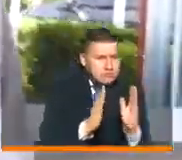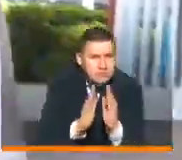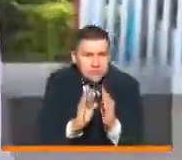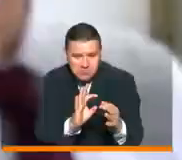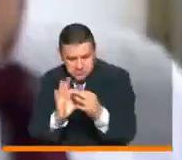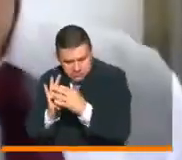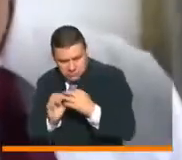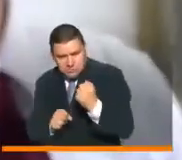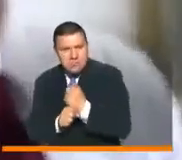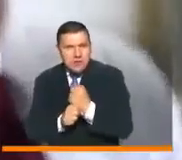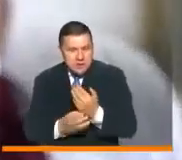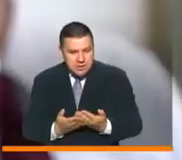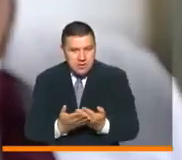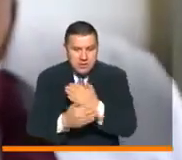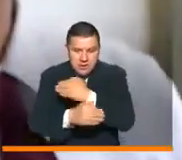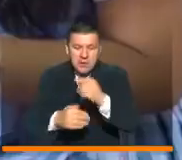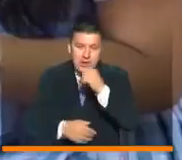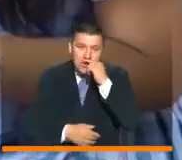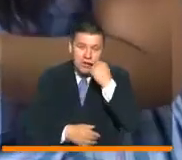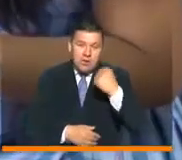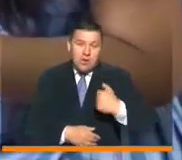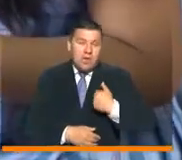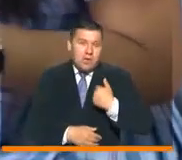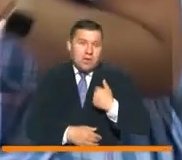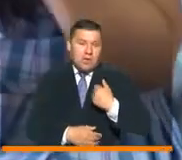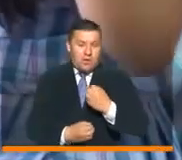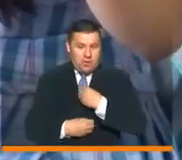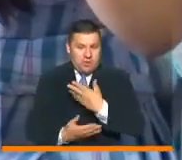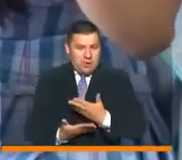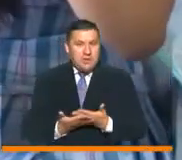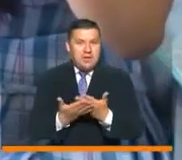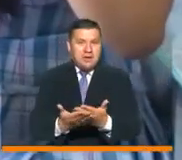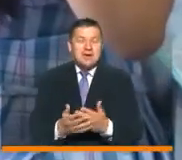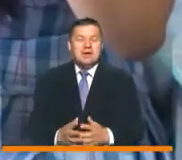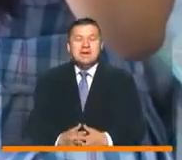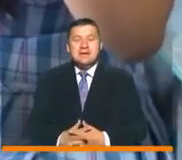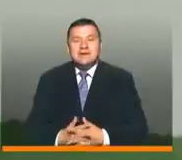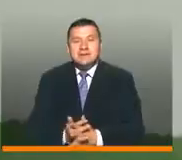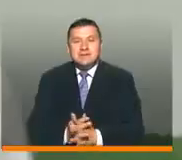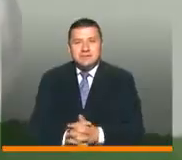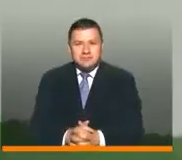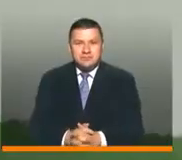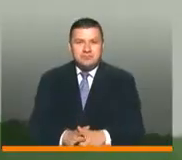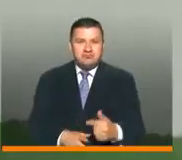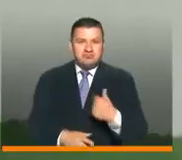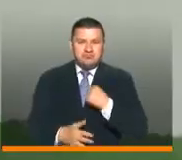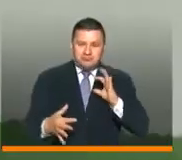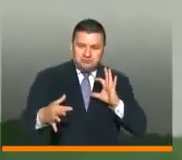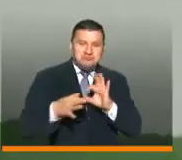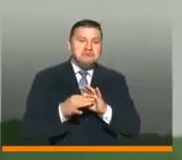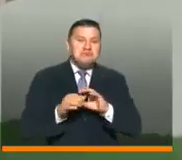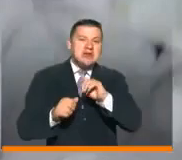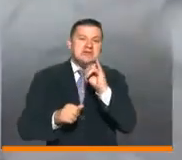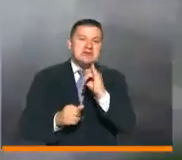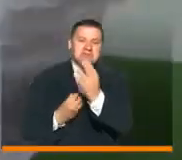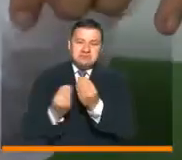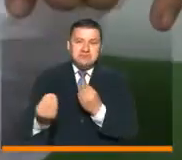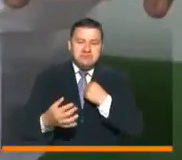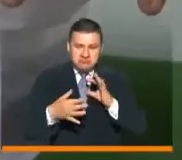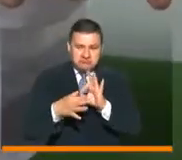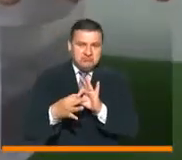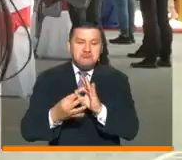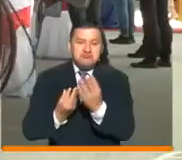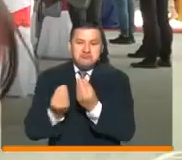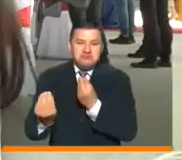Juntos trabajamos para dar a niños y jóvenes del país esta oportunidad. Yo me uno a la alternancia. Yo me uno a